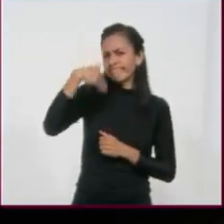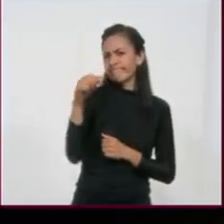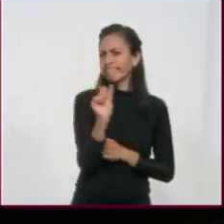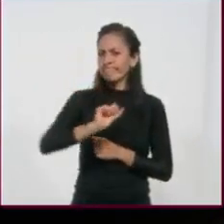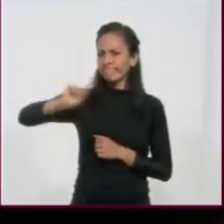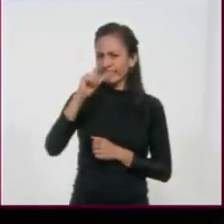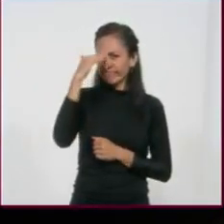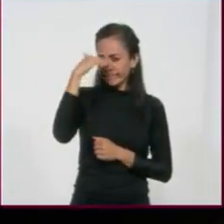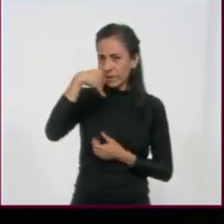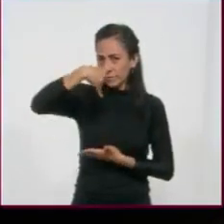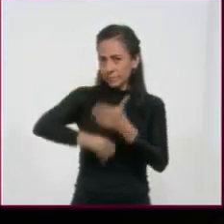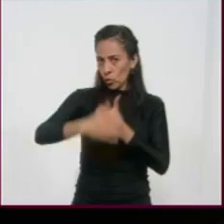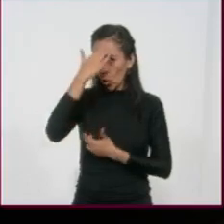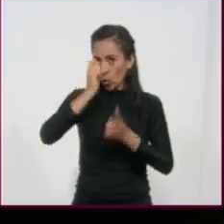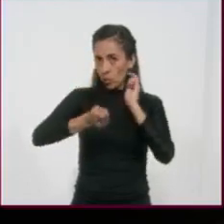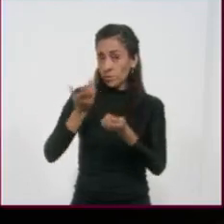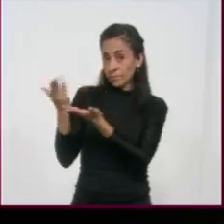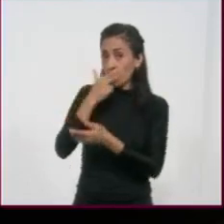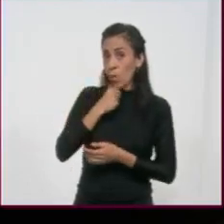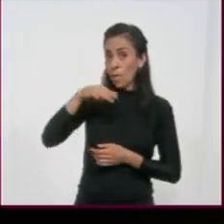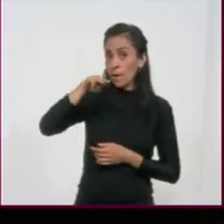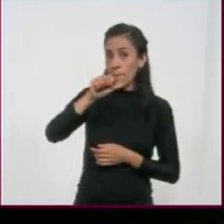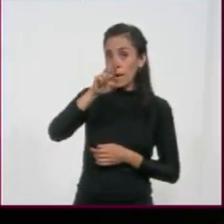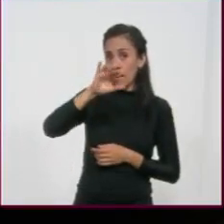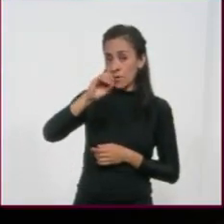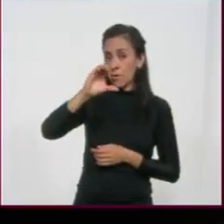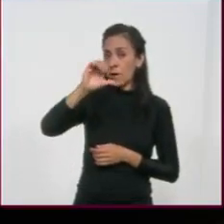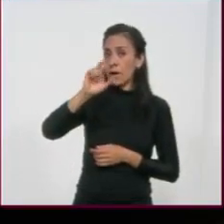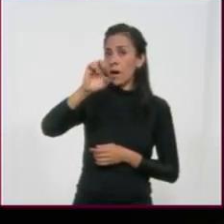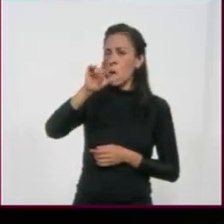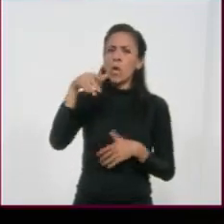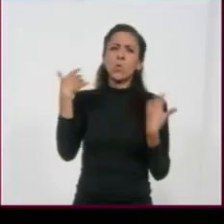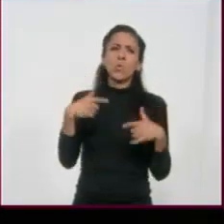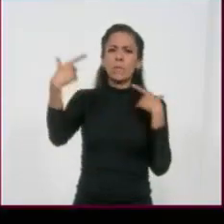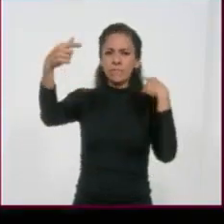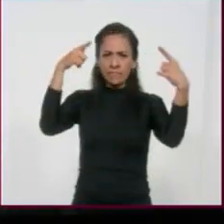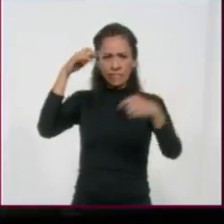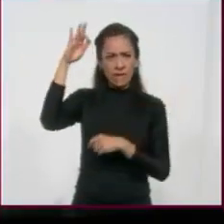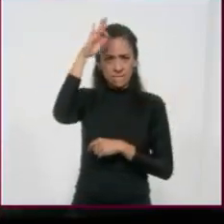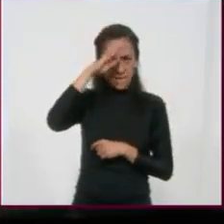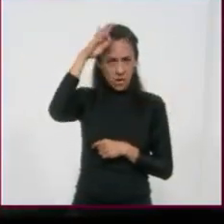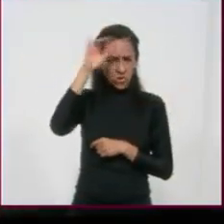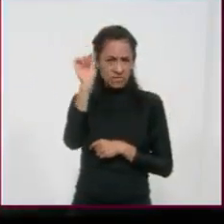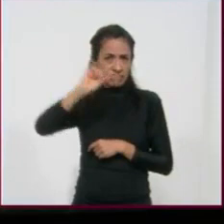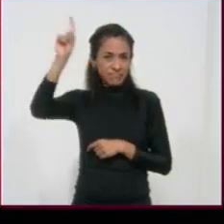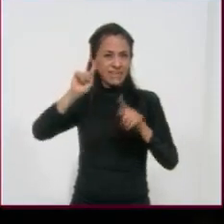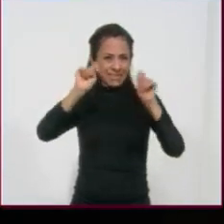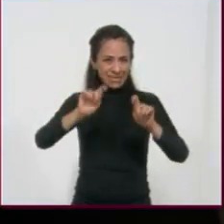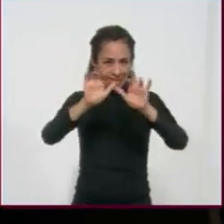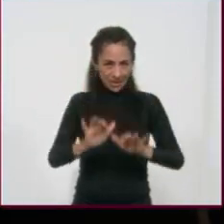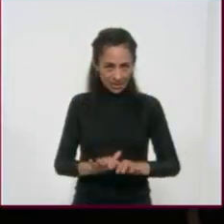fuera poco, Mario Caroli también se graduó con honores en filosofía con una tesis sobre el anticristo de